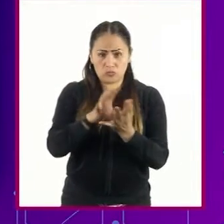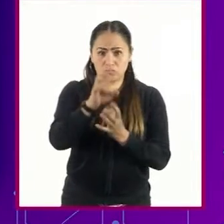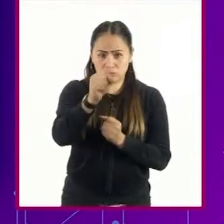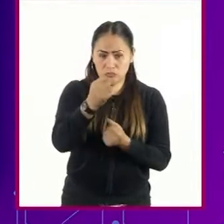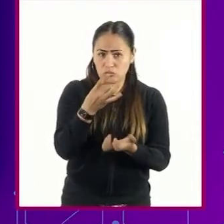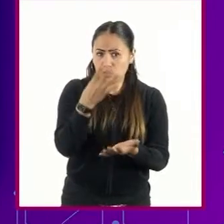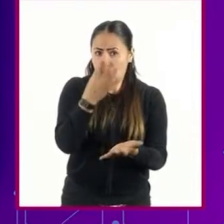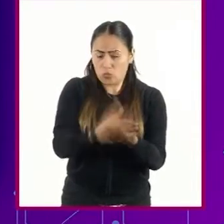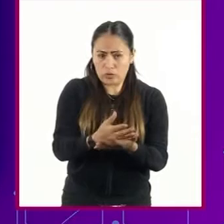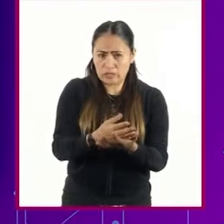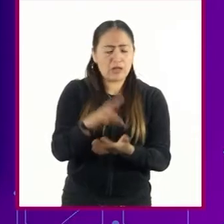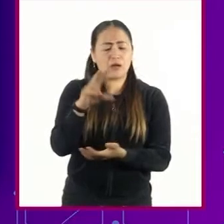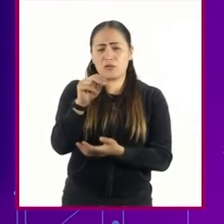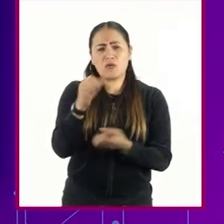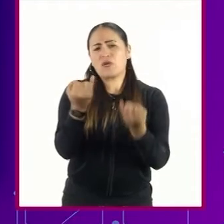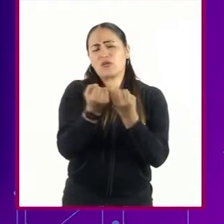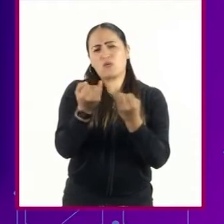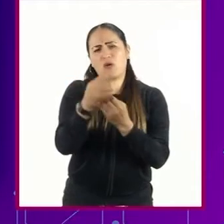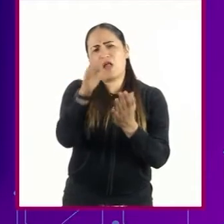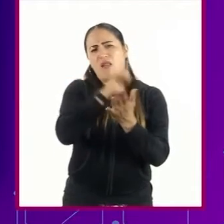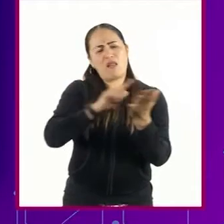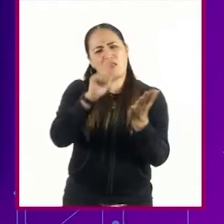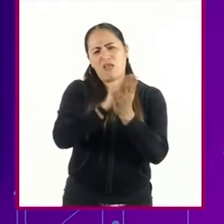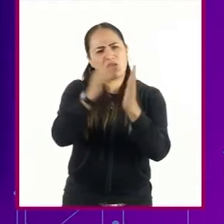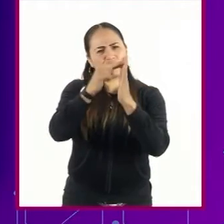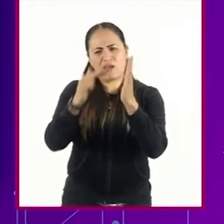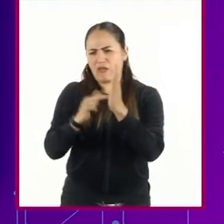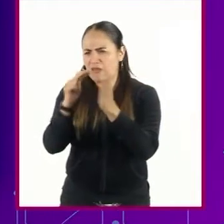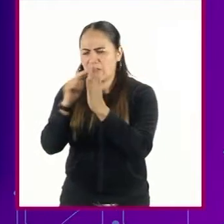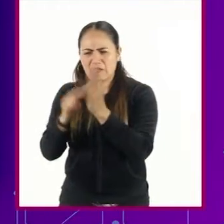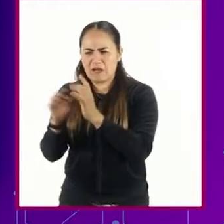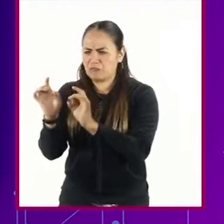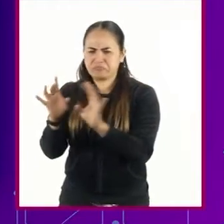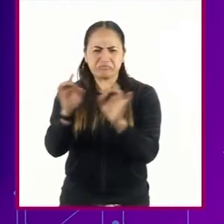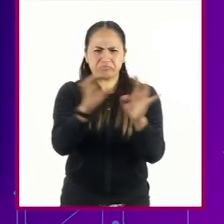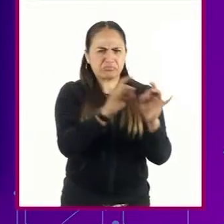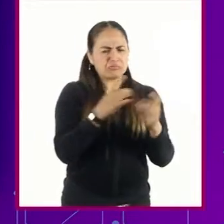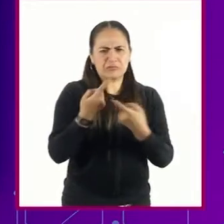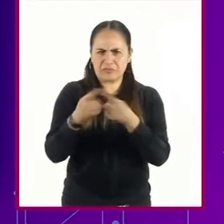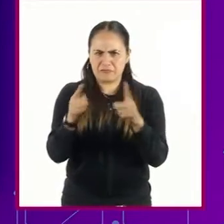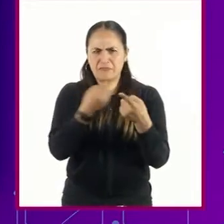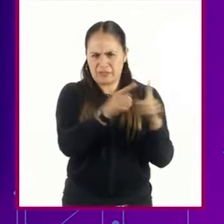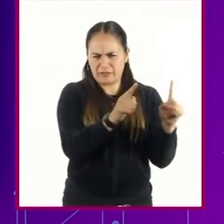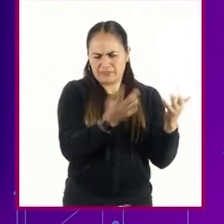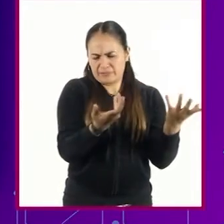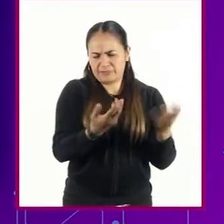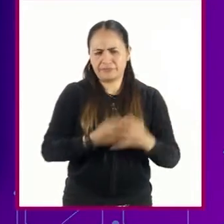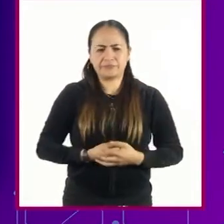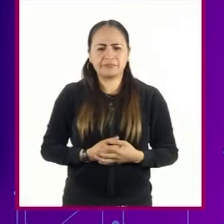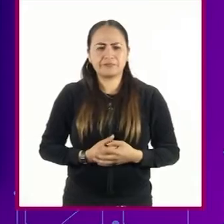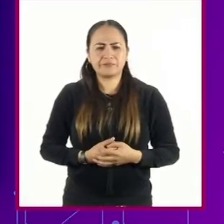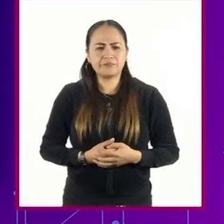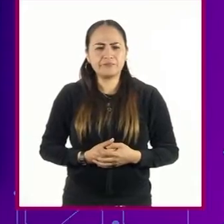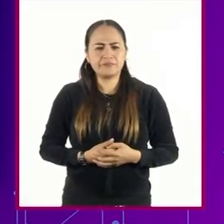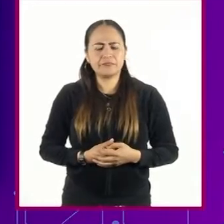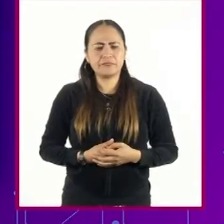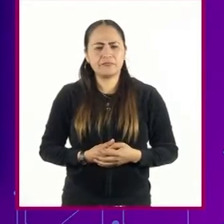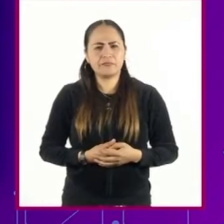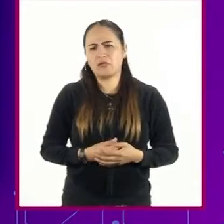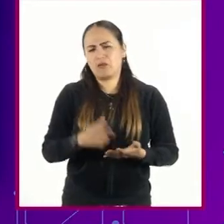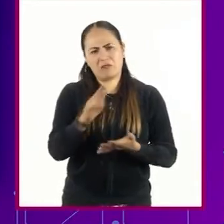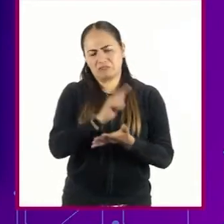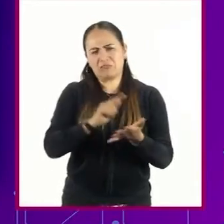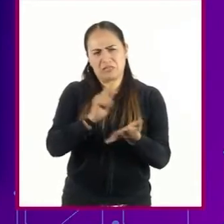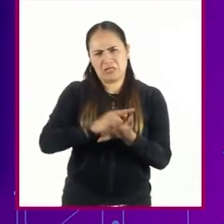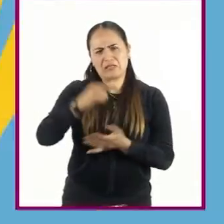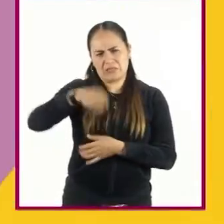reglamentarias, etcétera, que componen en conjunto el sistema constitucional o de leyes de